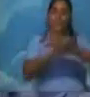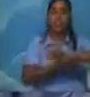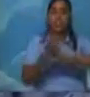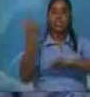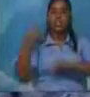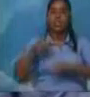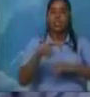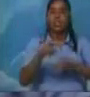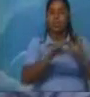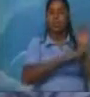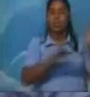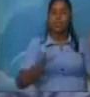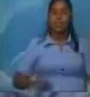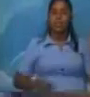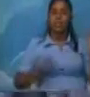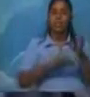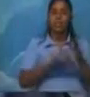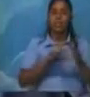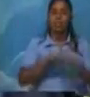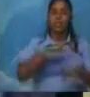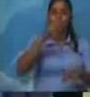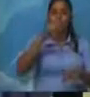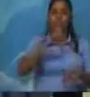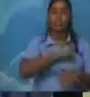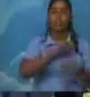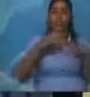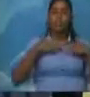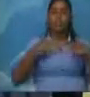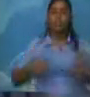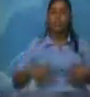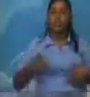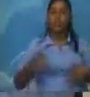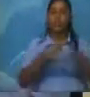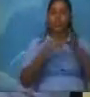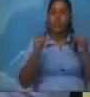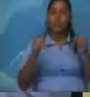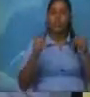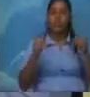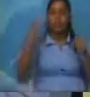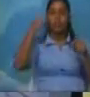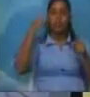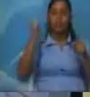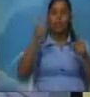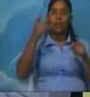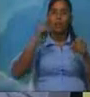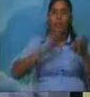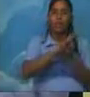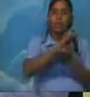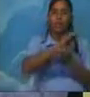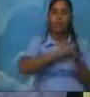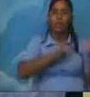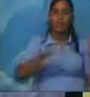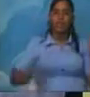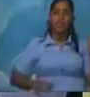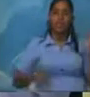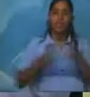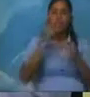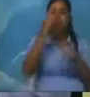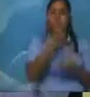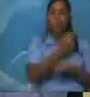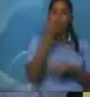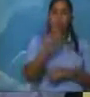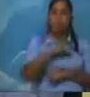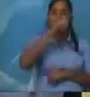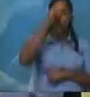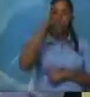tendremos en Cristo resurrección de cuerpo incorruptible para gloria del Señor las promesas de Dios